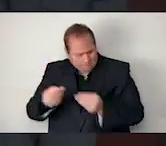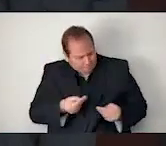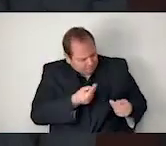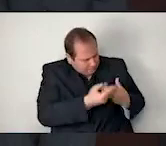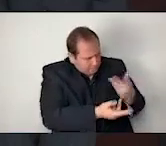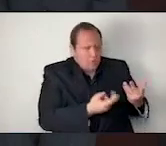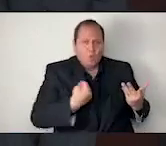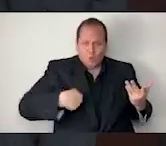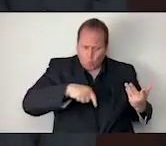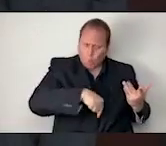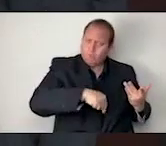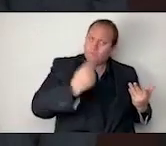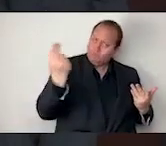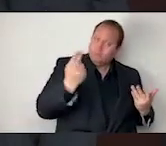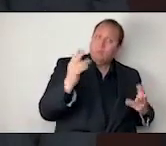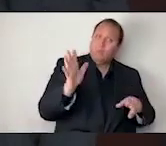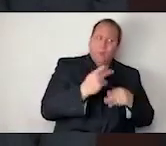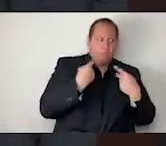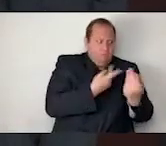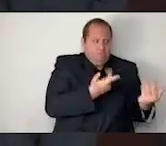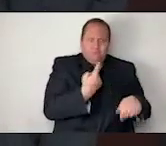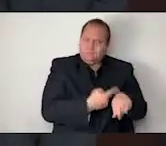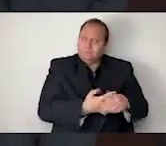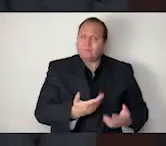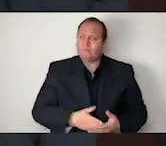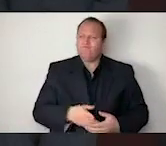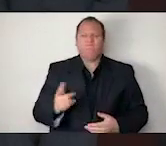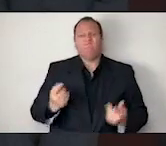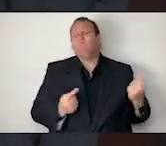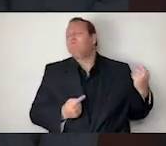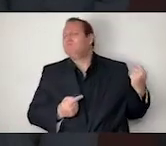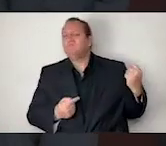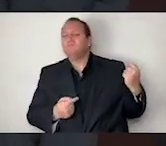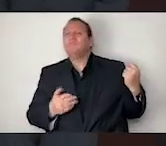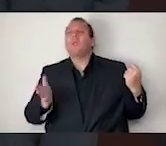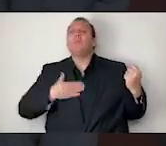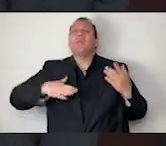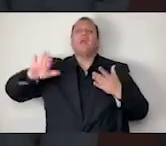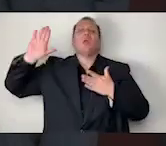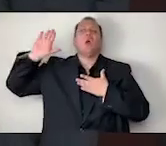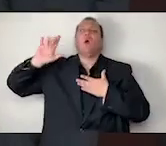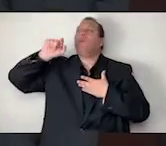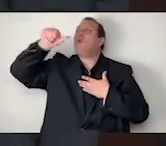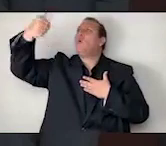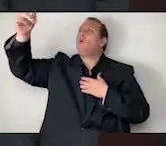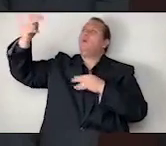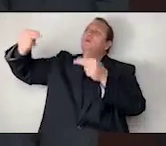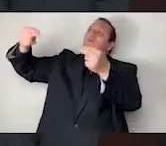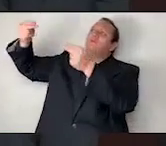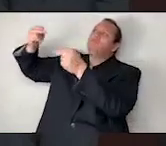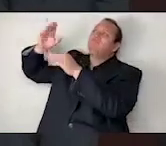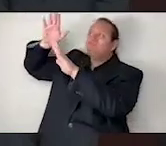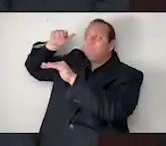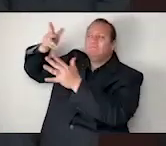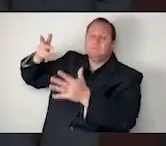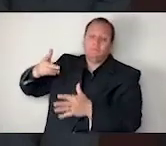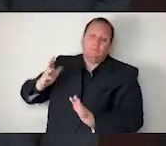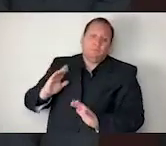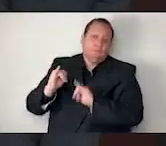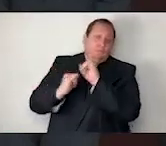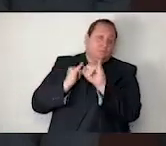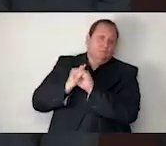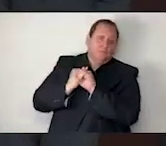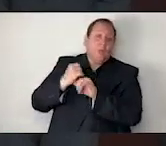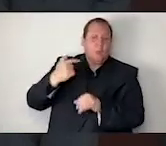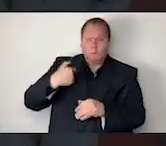necesitamos porque se nos está muriendo a la gente y no quisieron saber por qué dijeron que su compromiso era con empresas internacionales dije bueno mis compromisos con